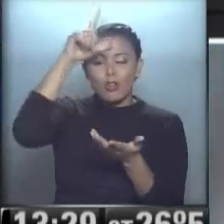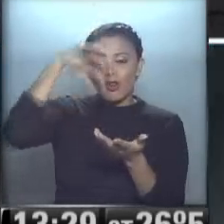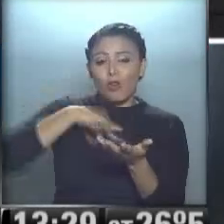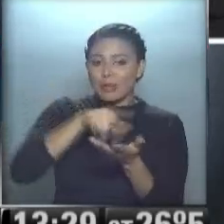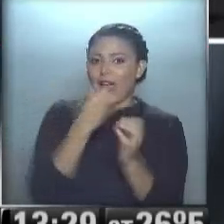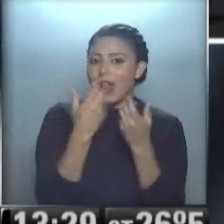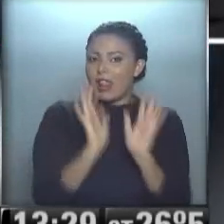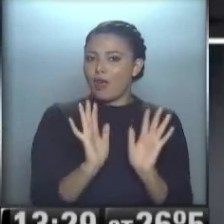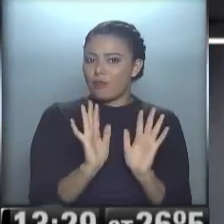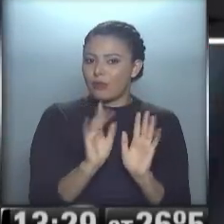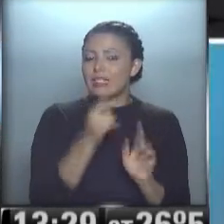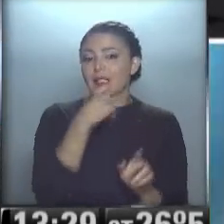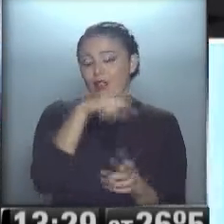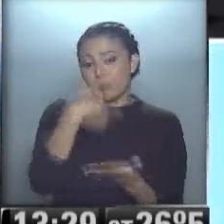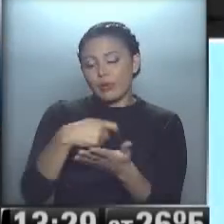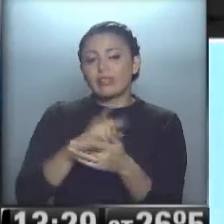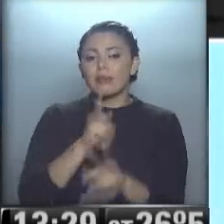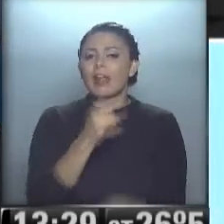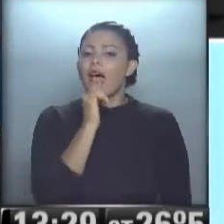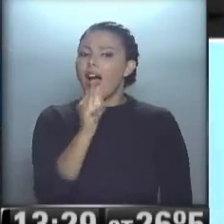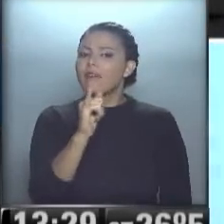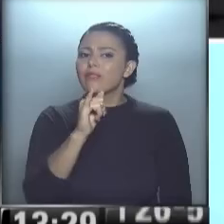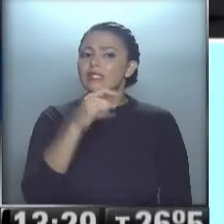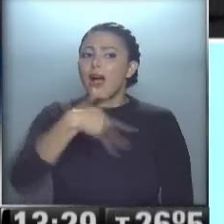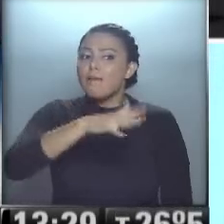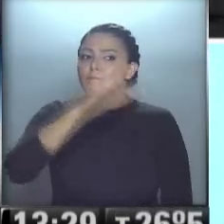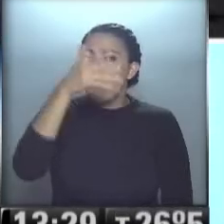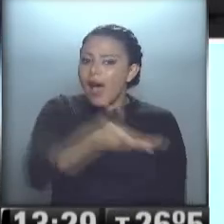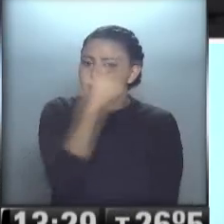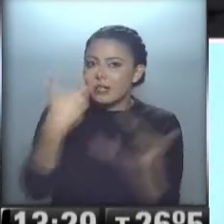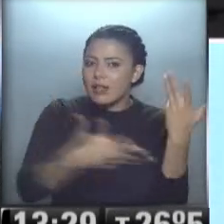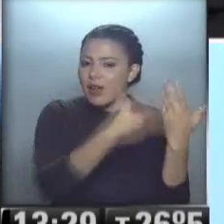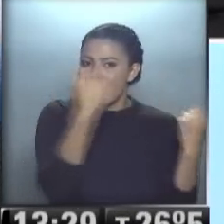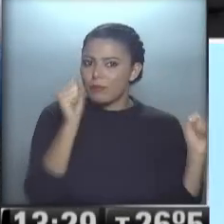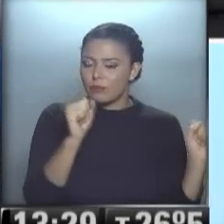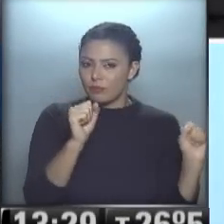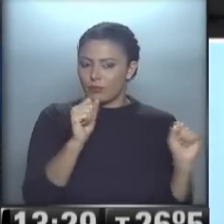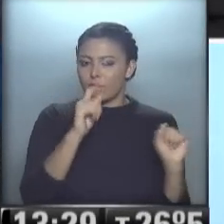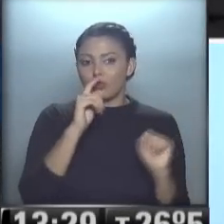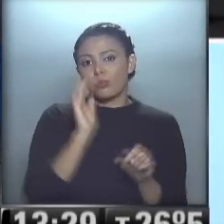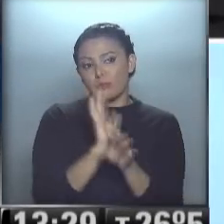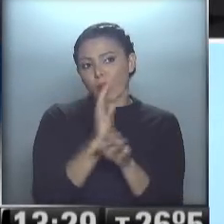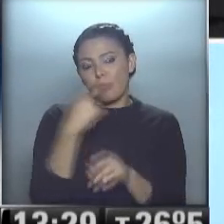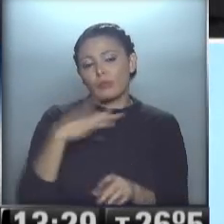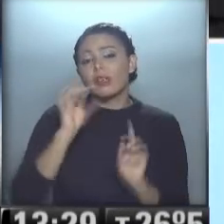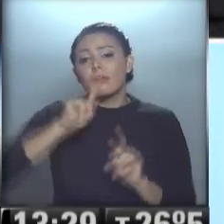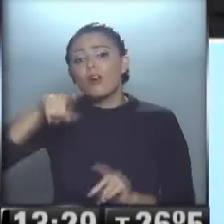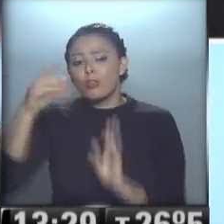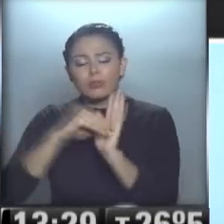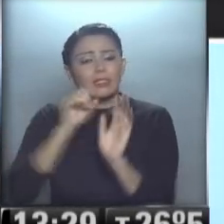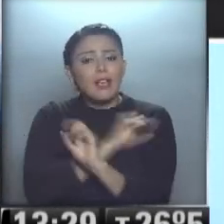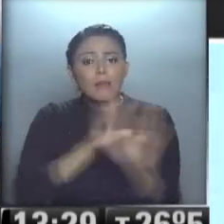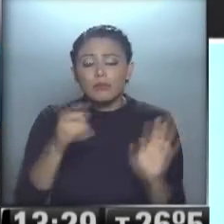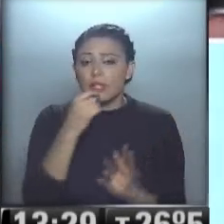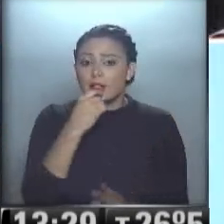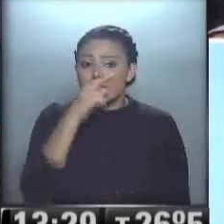avisaban de los allanamientos despejaba la competencia y una cuestión que es tremenda que está en el fallo es que